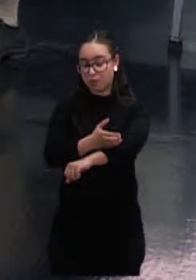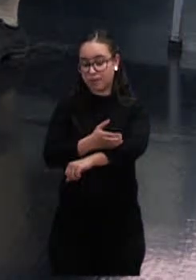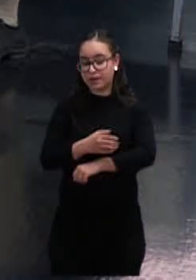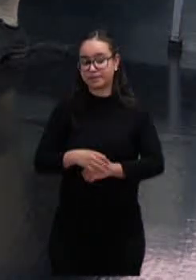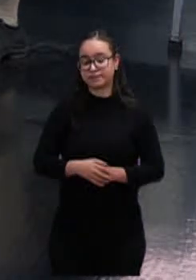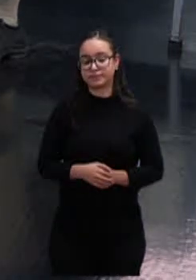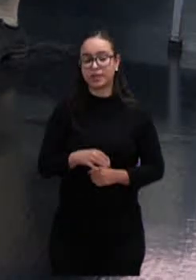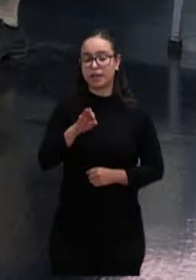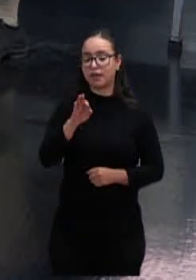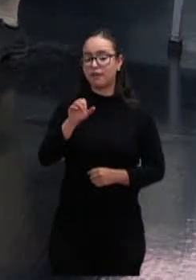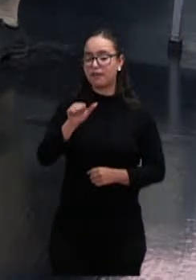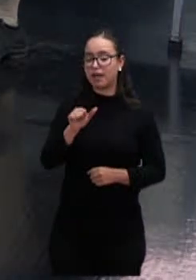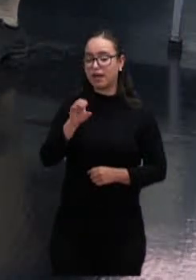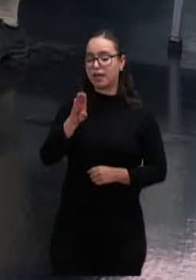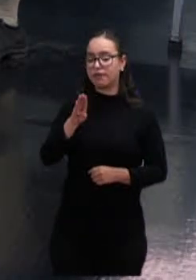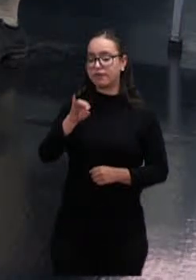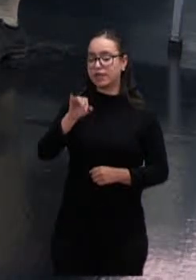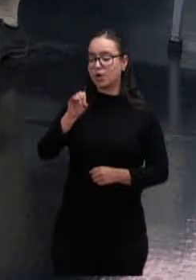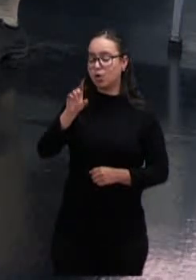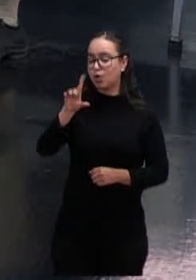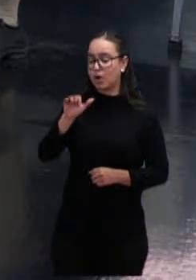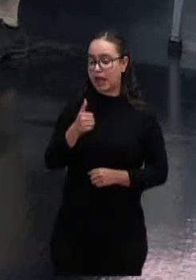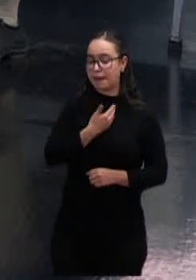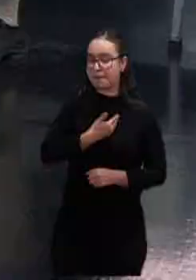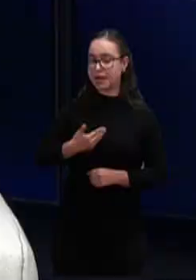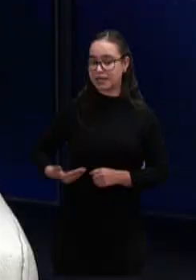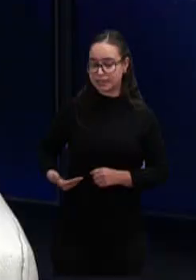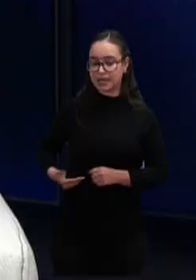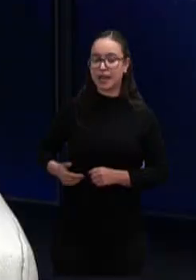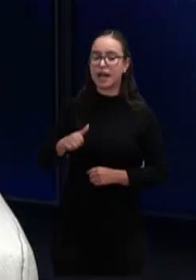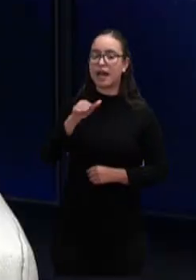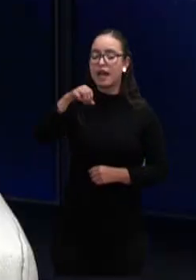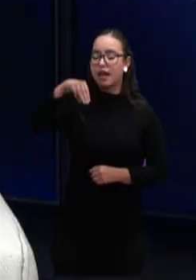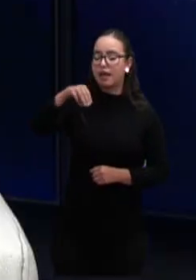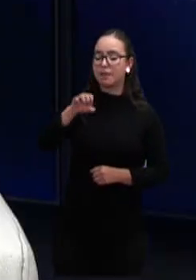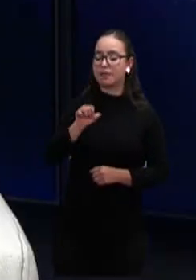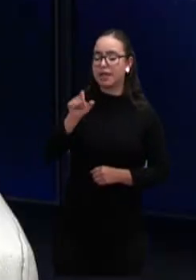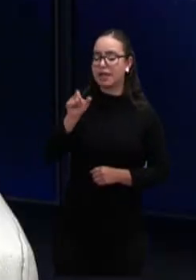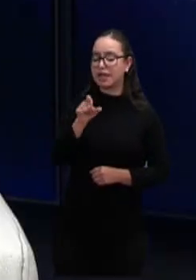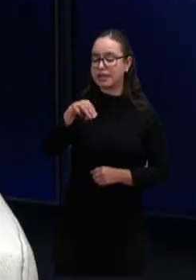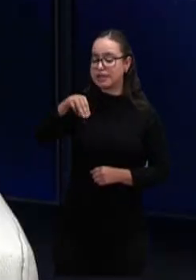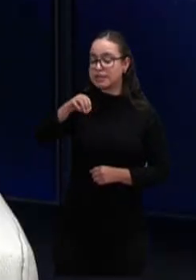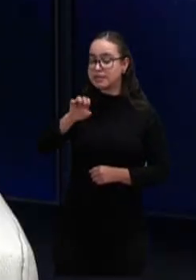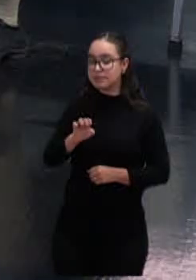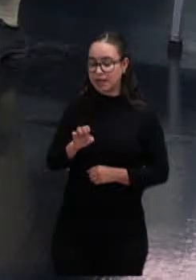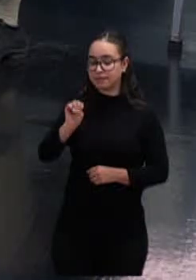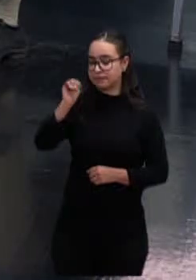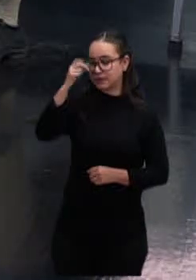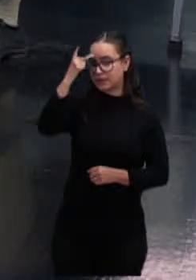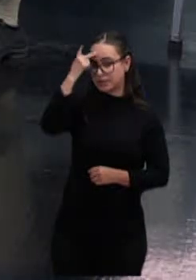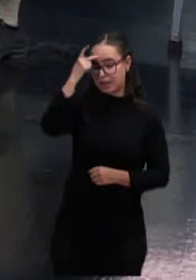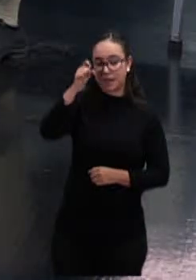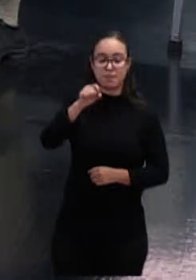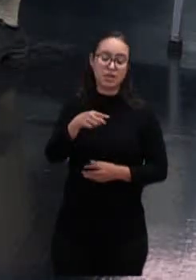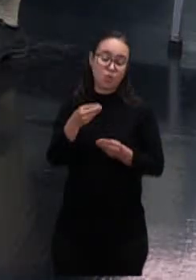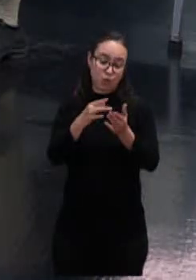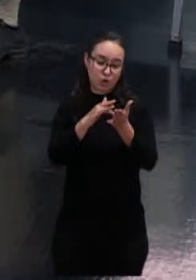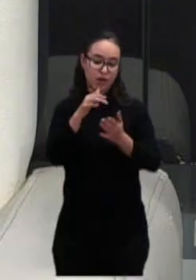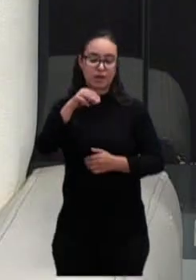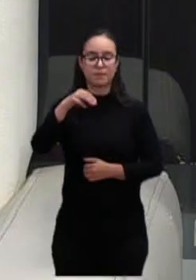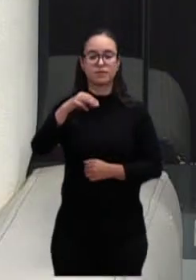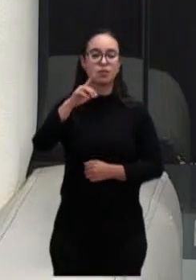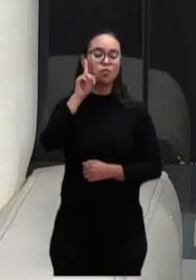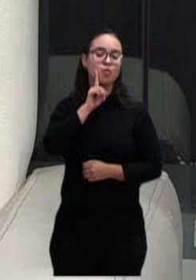fue la mejorada presidente de la asociación mexicana de mujeres empresarias capítulo san luis también mil gracias magistrada el